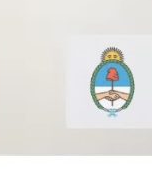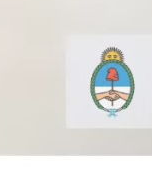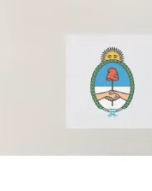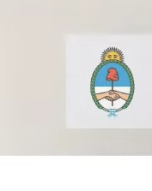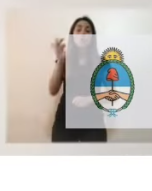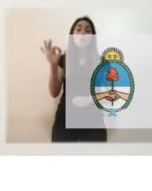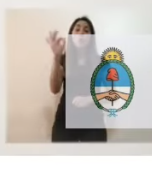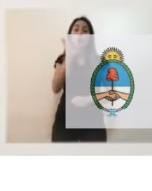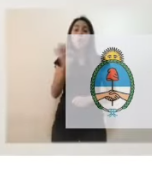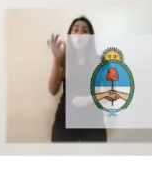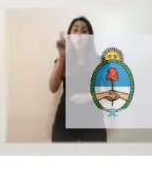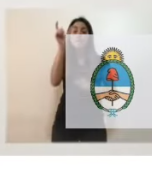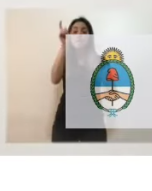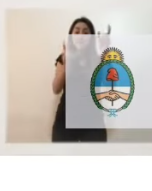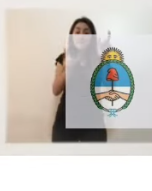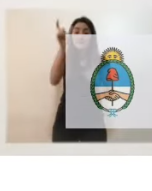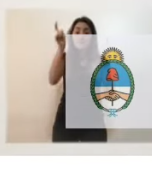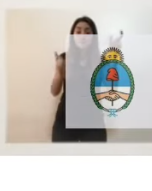A lo sumo,